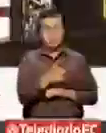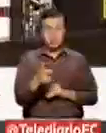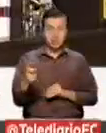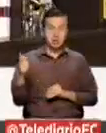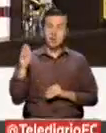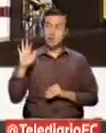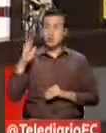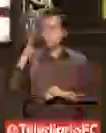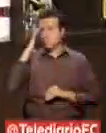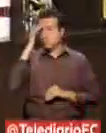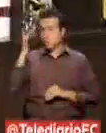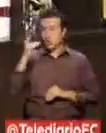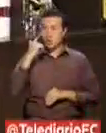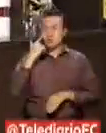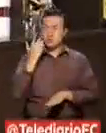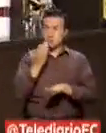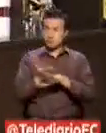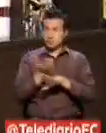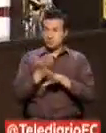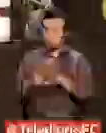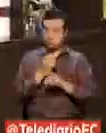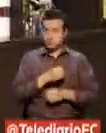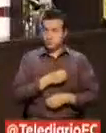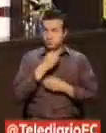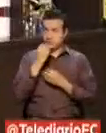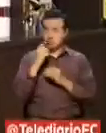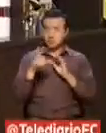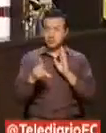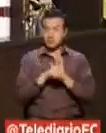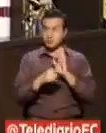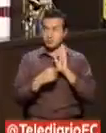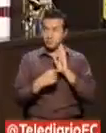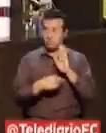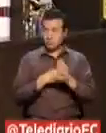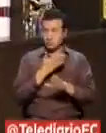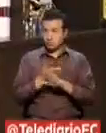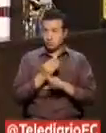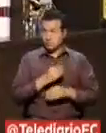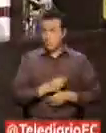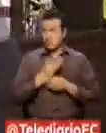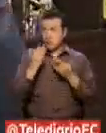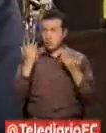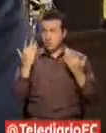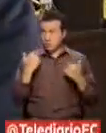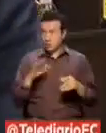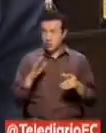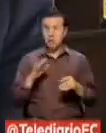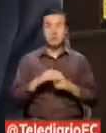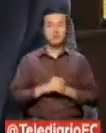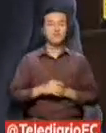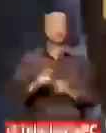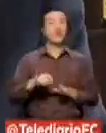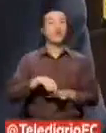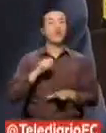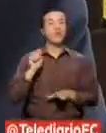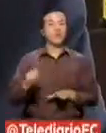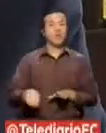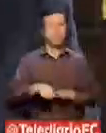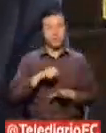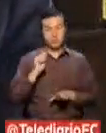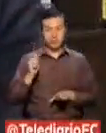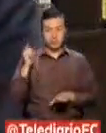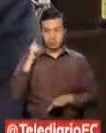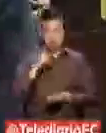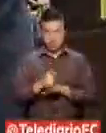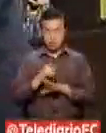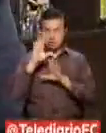sus motivos y su fundamento legal de hecho y de derecho para que el juez ordene